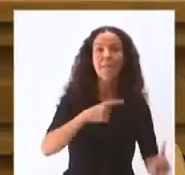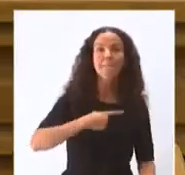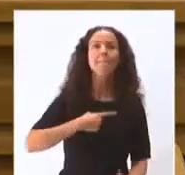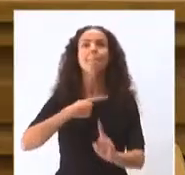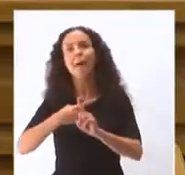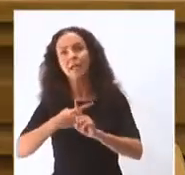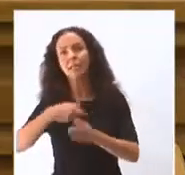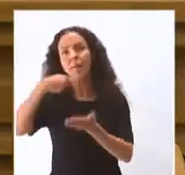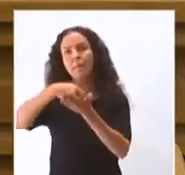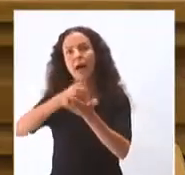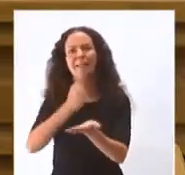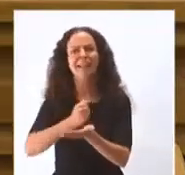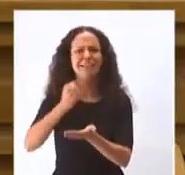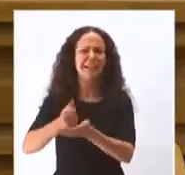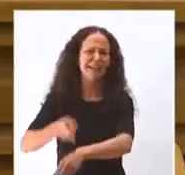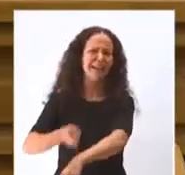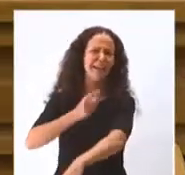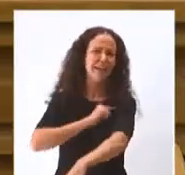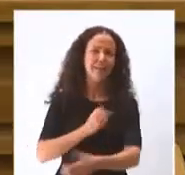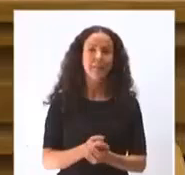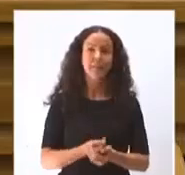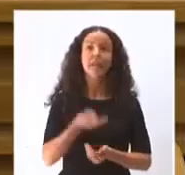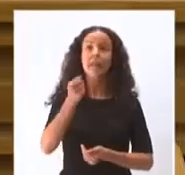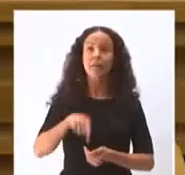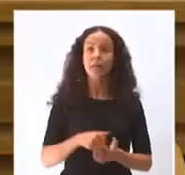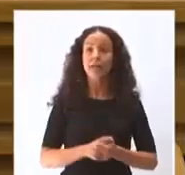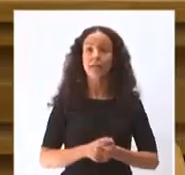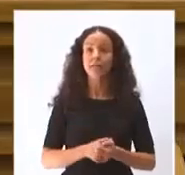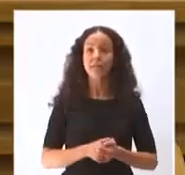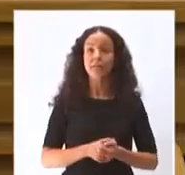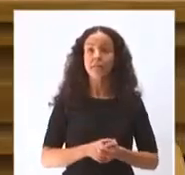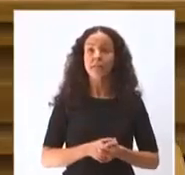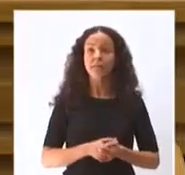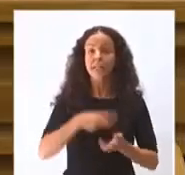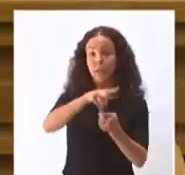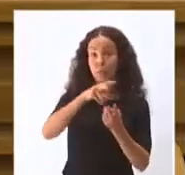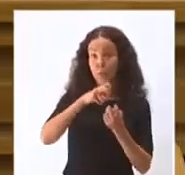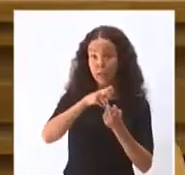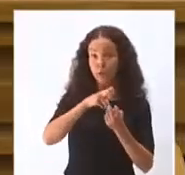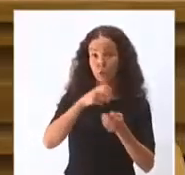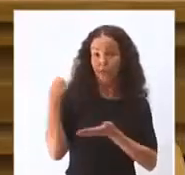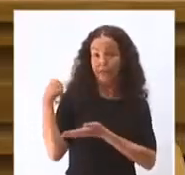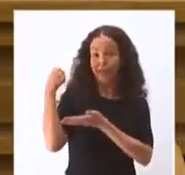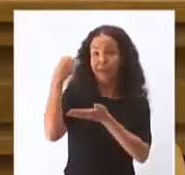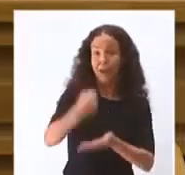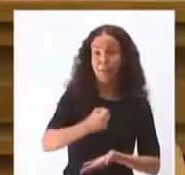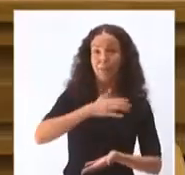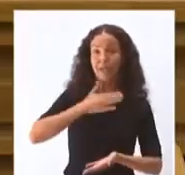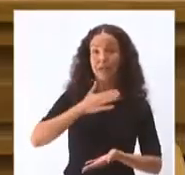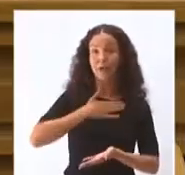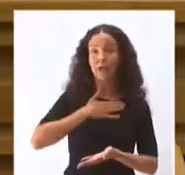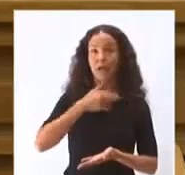una tasa exagerada en relación con el impuesto sobre transmisiones patrimoniales vamos a probar un nuevo tipo